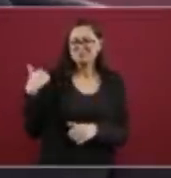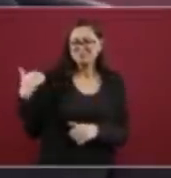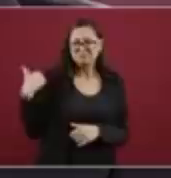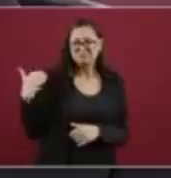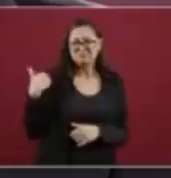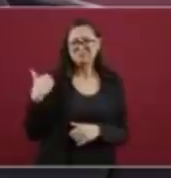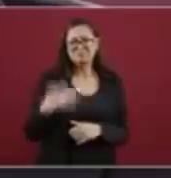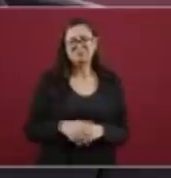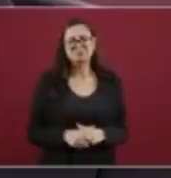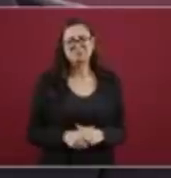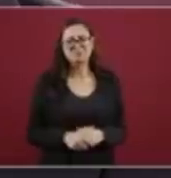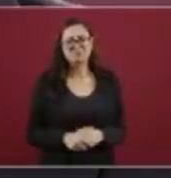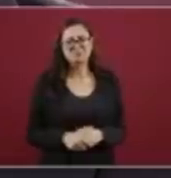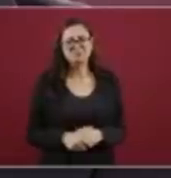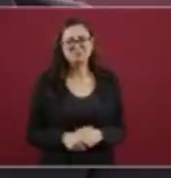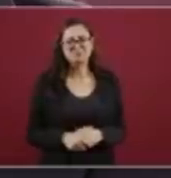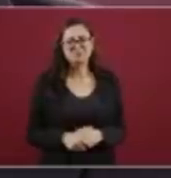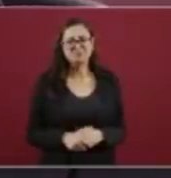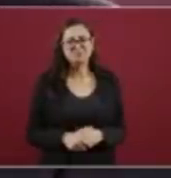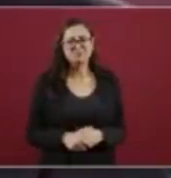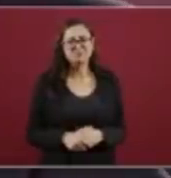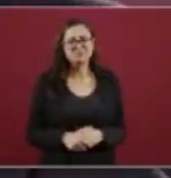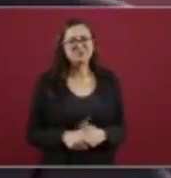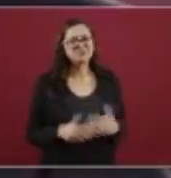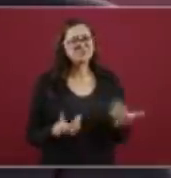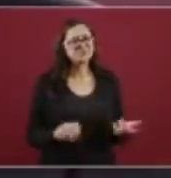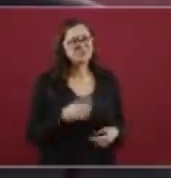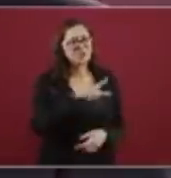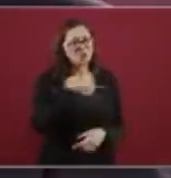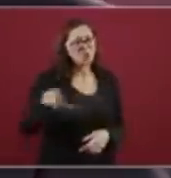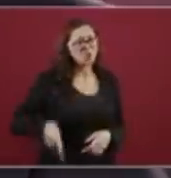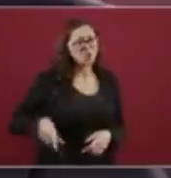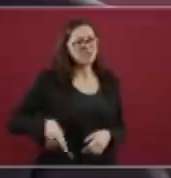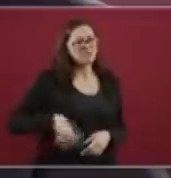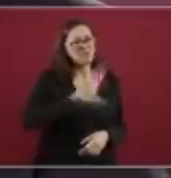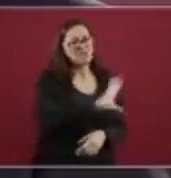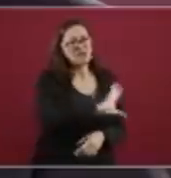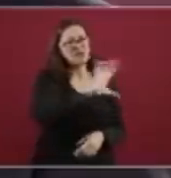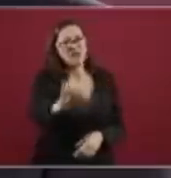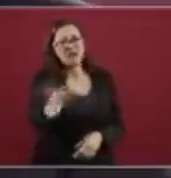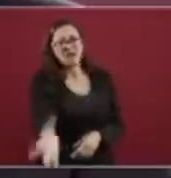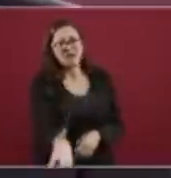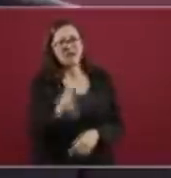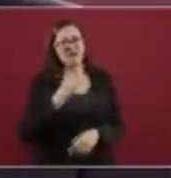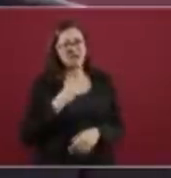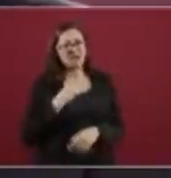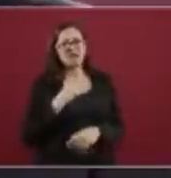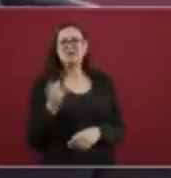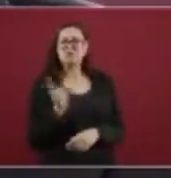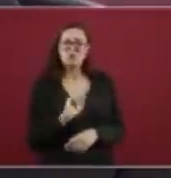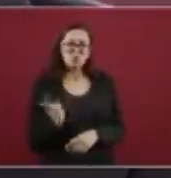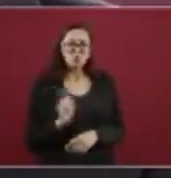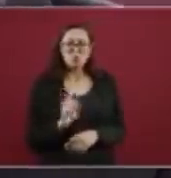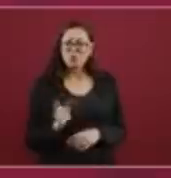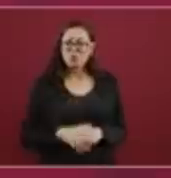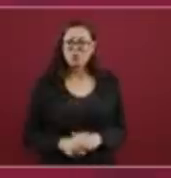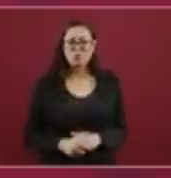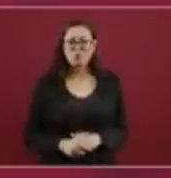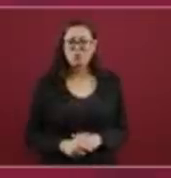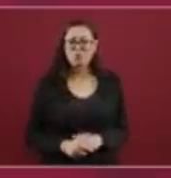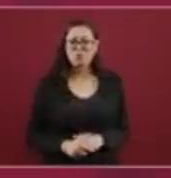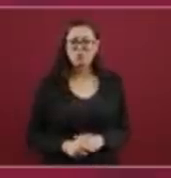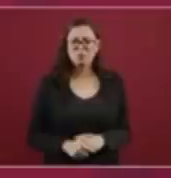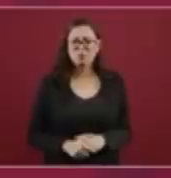dé el apoyo a través del gobierno. No solo no nos dé el apoyo a través